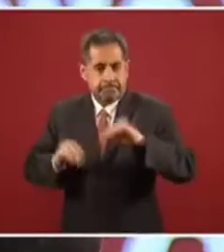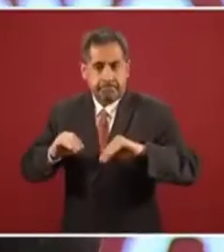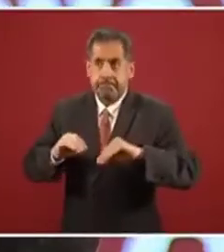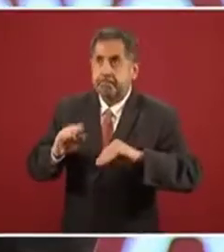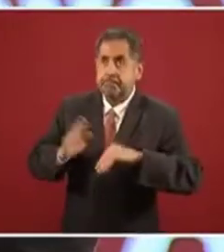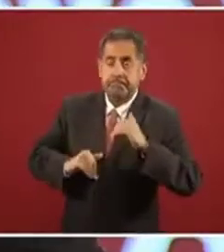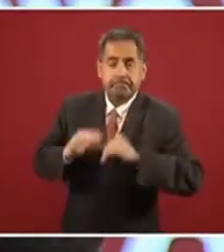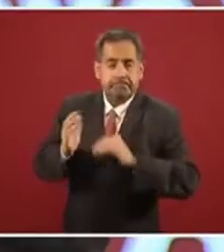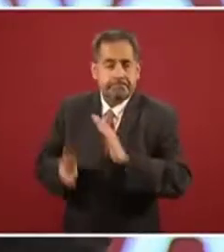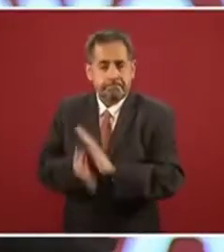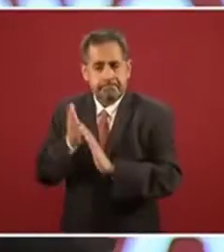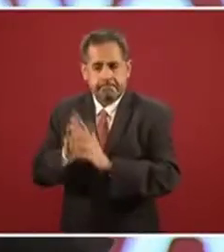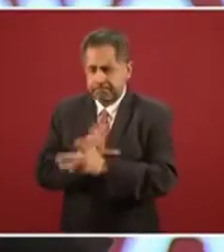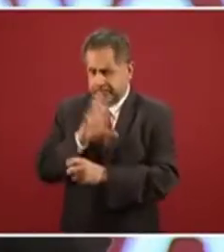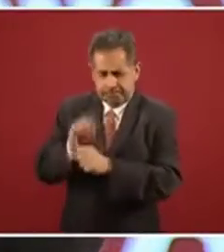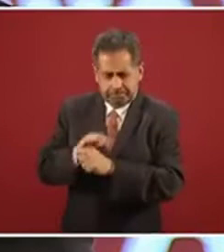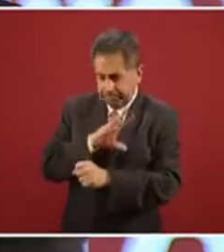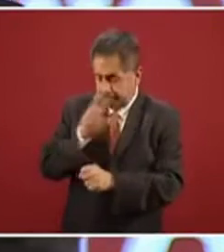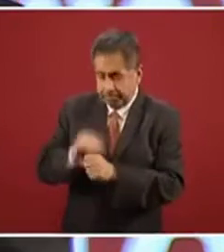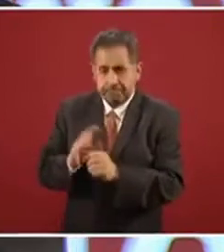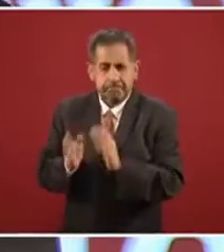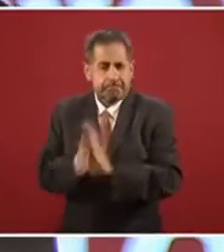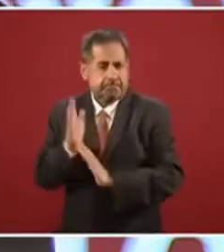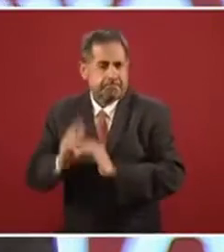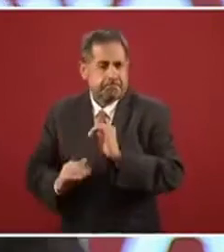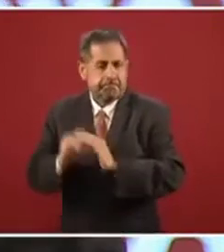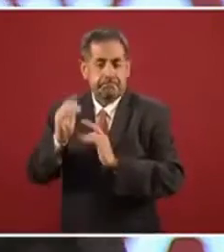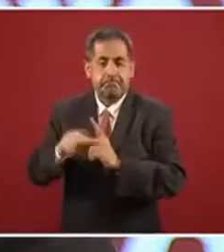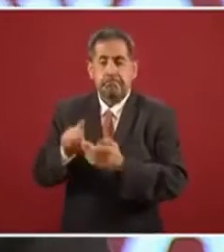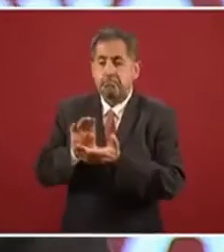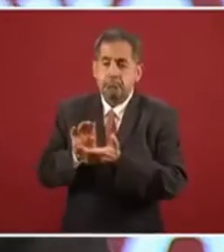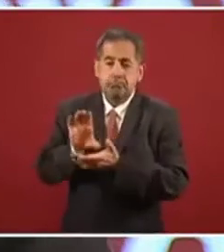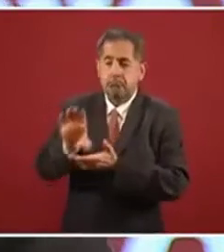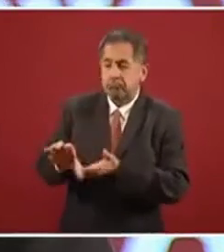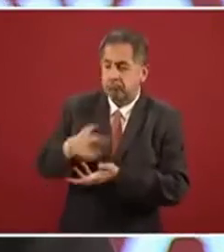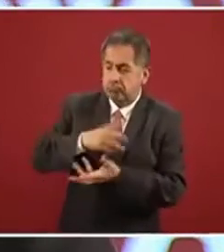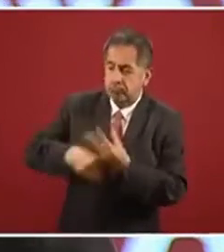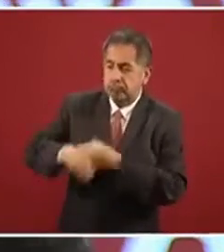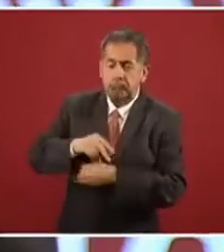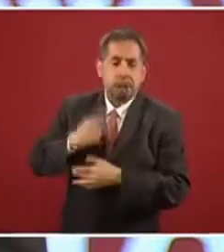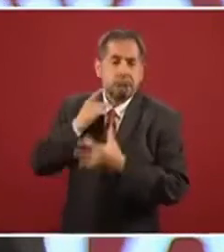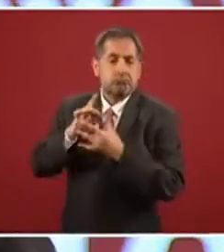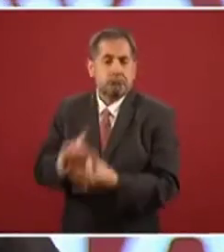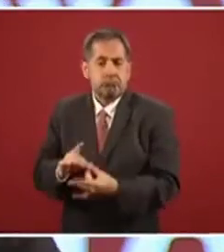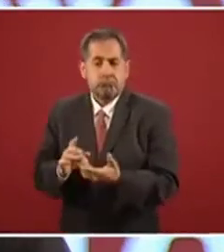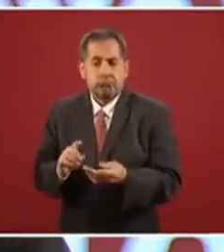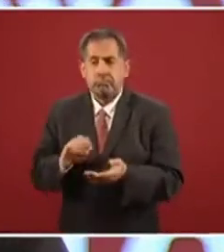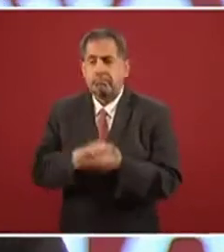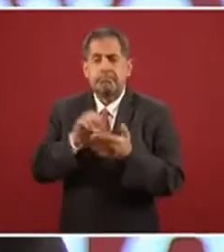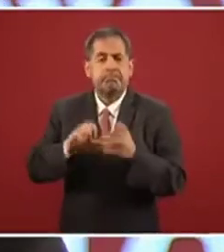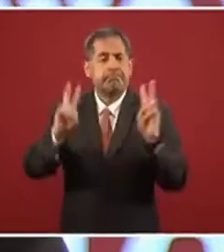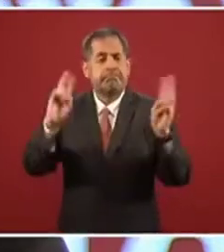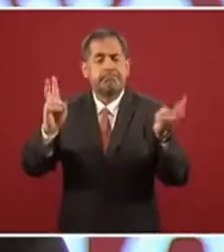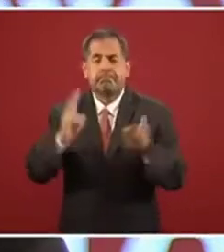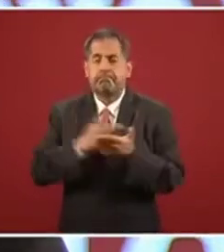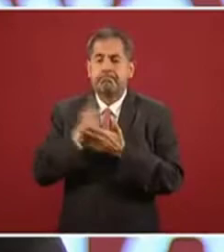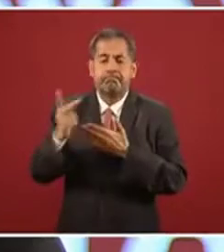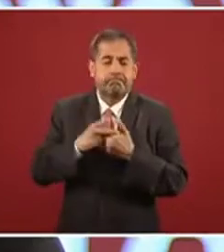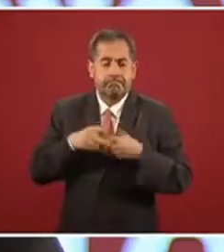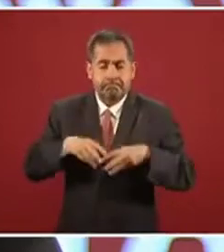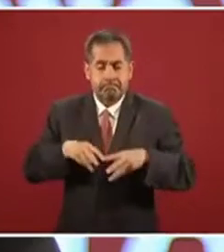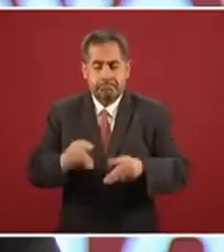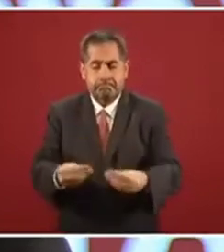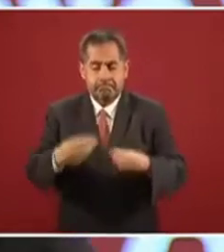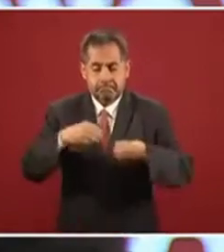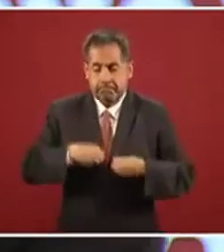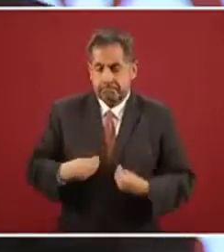de todo tipo hasta inversión social, como es, por ejemplo, el programa Sembrando Vida o Jóvenes Construyendo